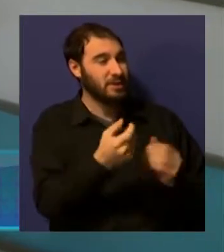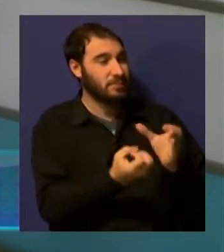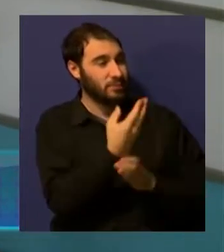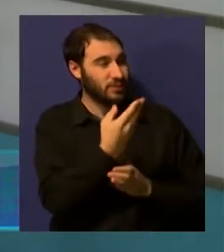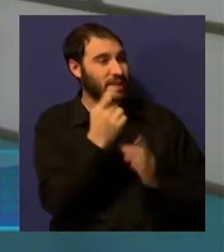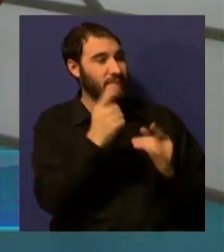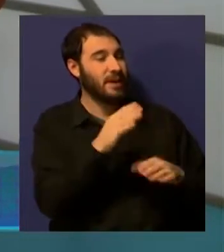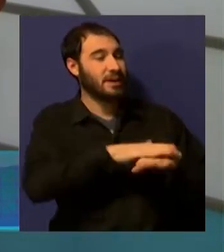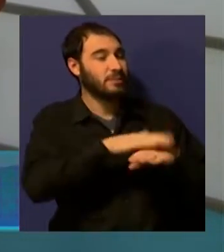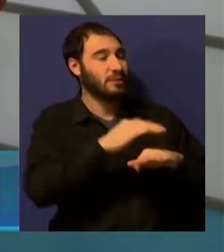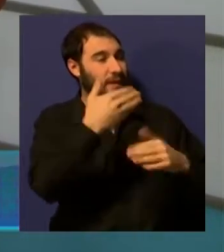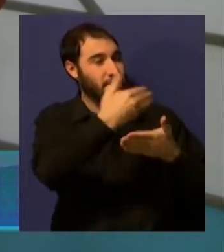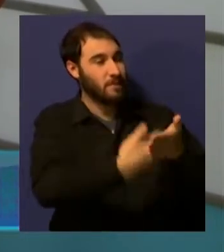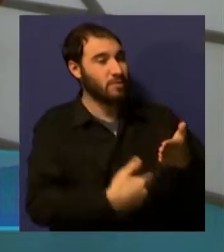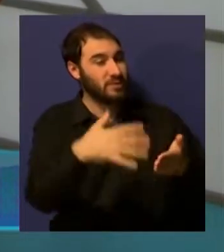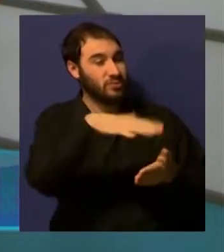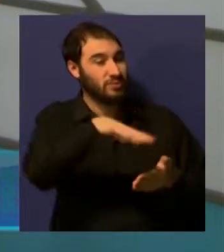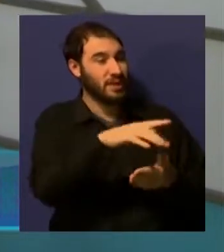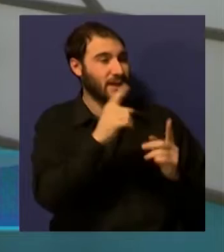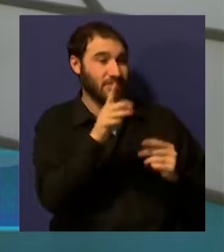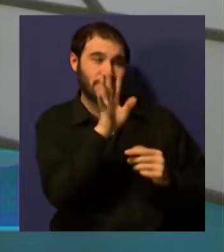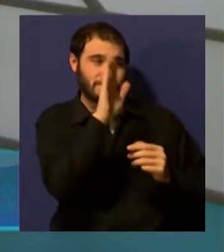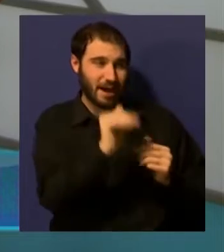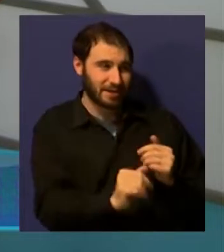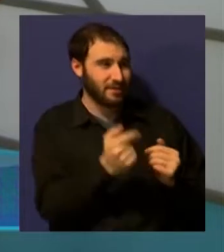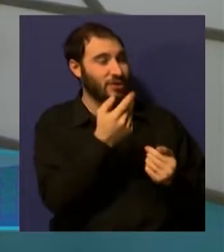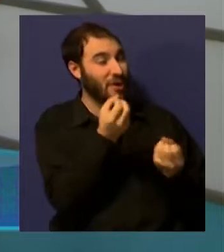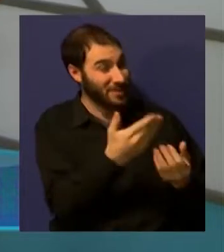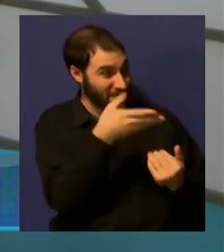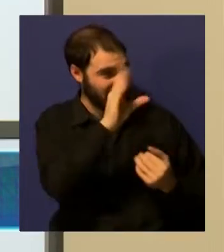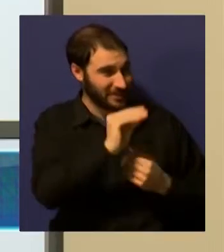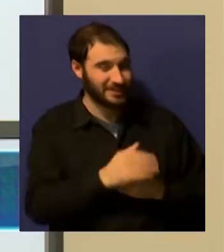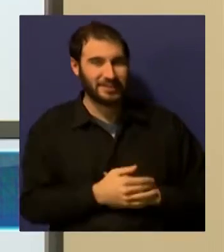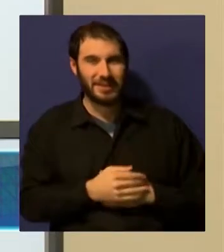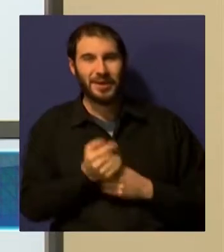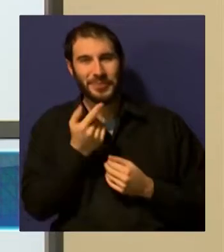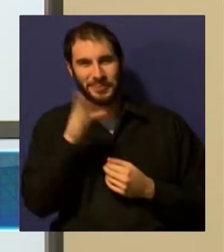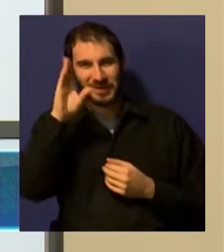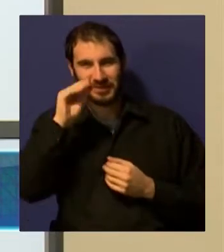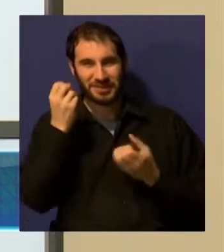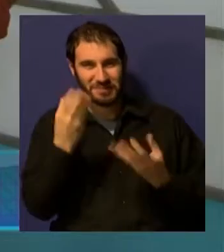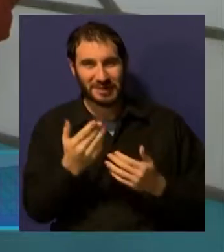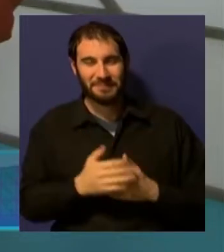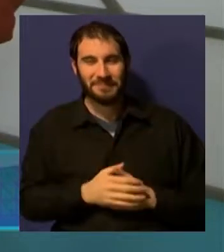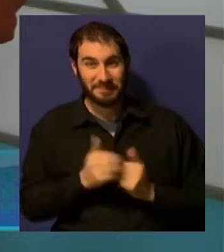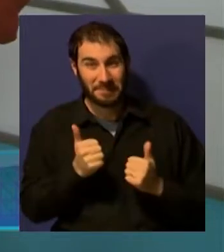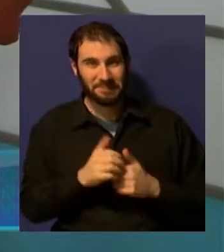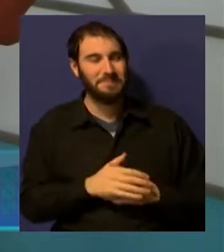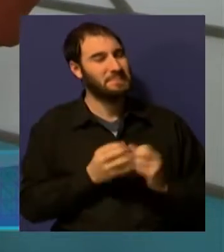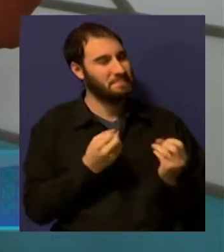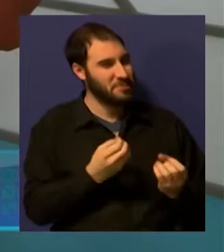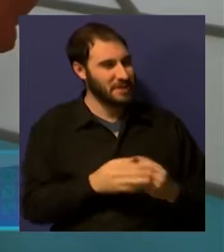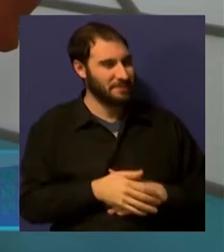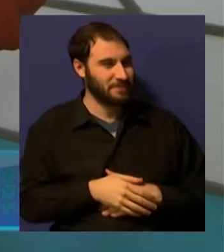productora y la encargada del informe de ciudadanía, como todos los días martes. Anita, ¿cómo andás? Buenas noches. Buenas noches. ¿Cómo andan, chicos? ¿Todo bien? Muy bien,